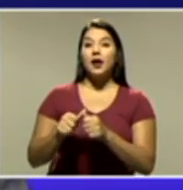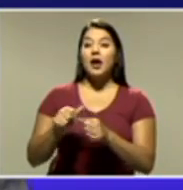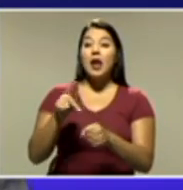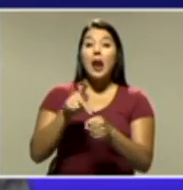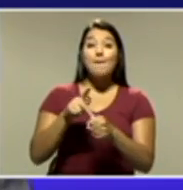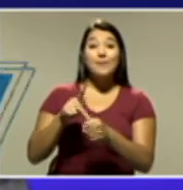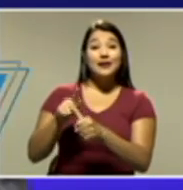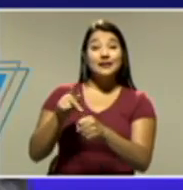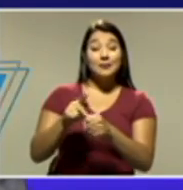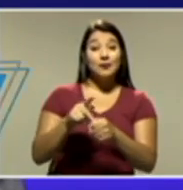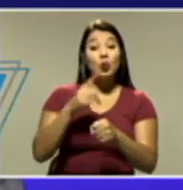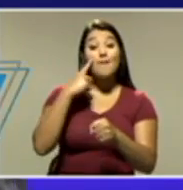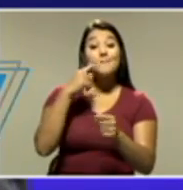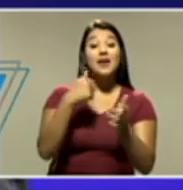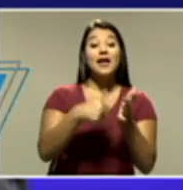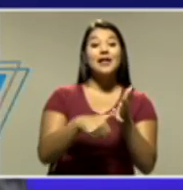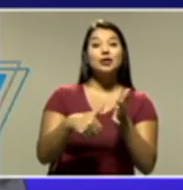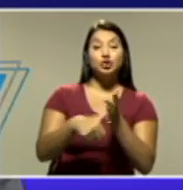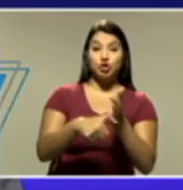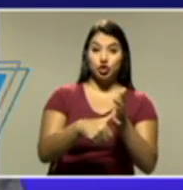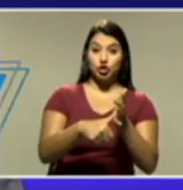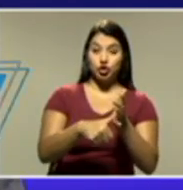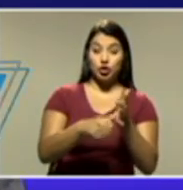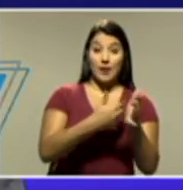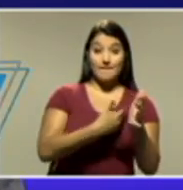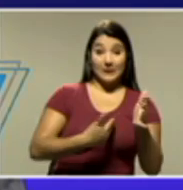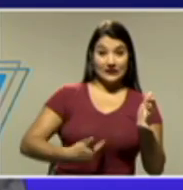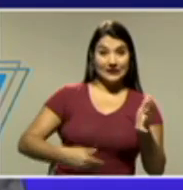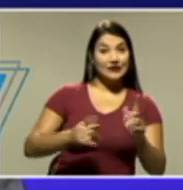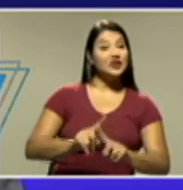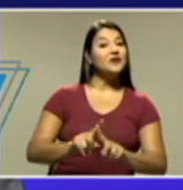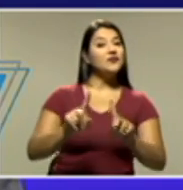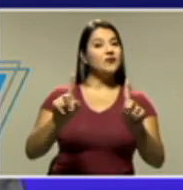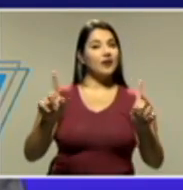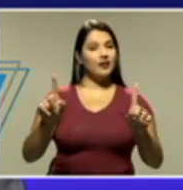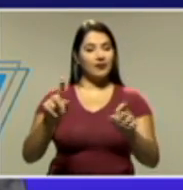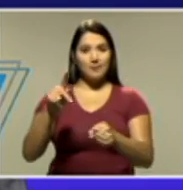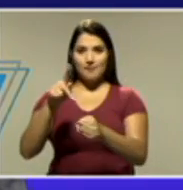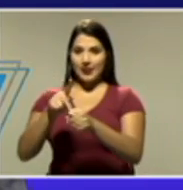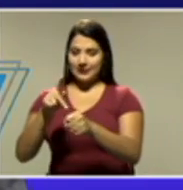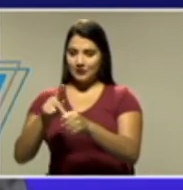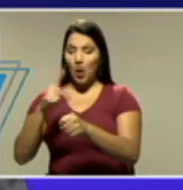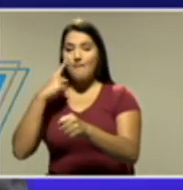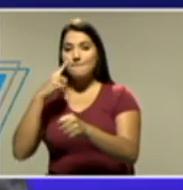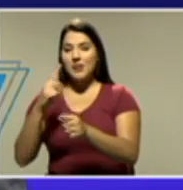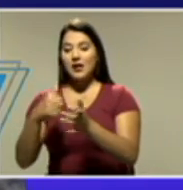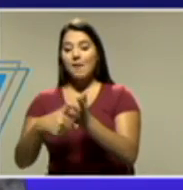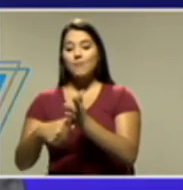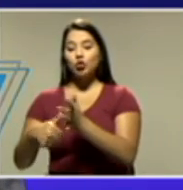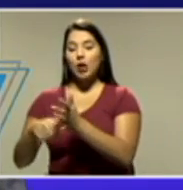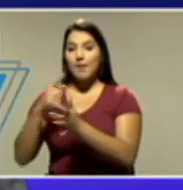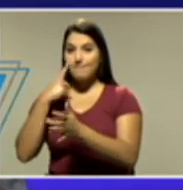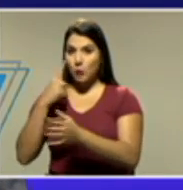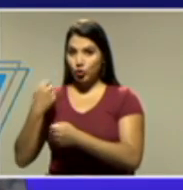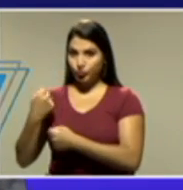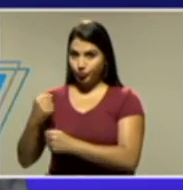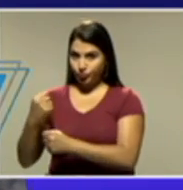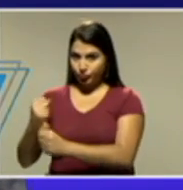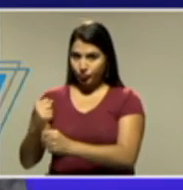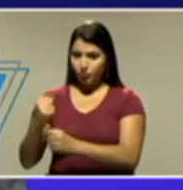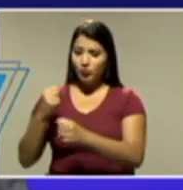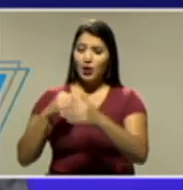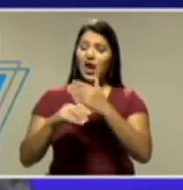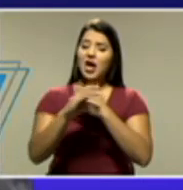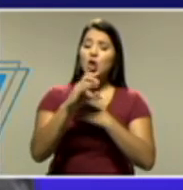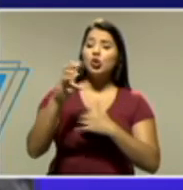en elecciones nacionales es muy distinto a la participación en las municipales. Si en las nacionales tiende a